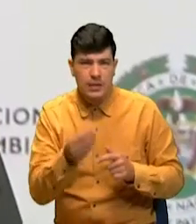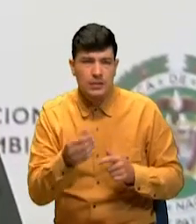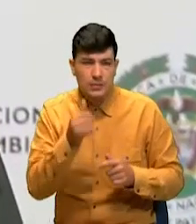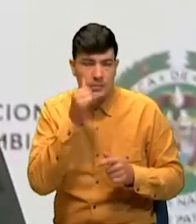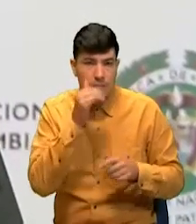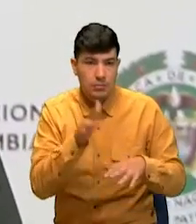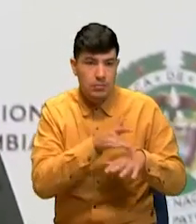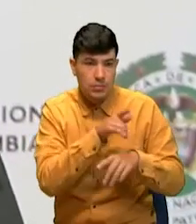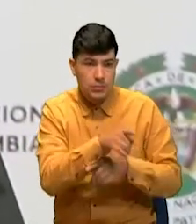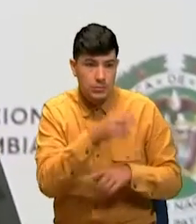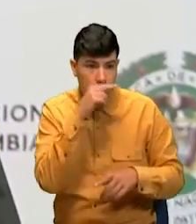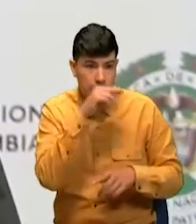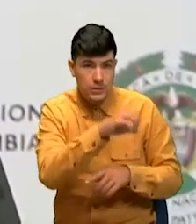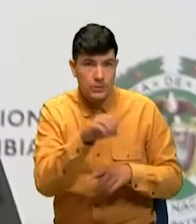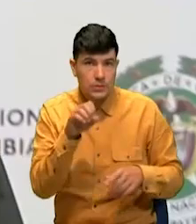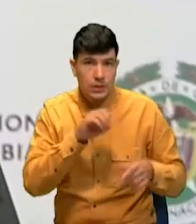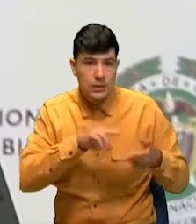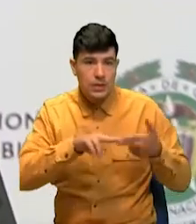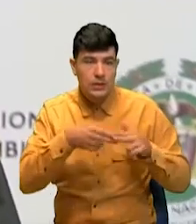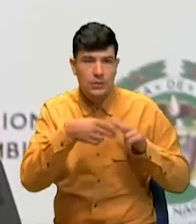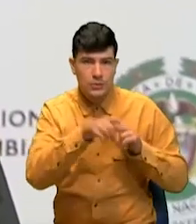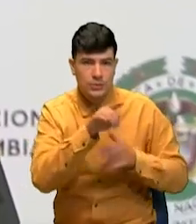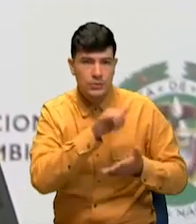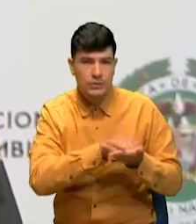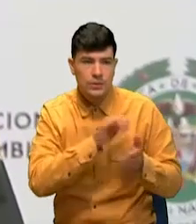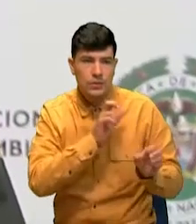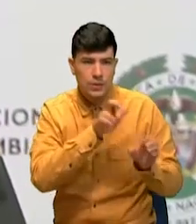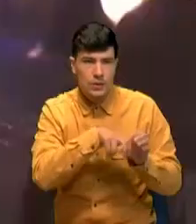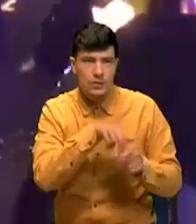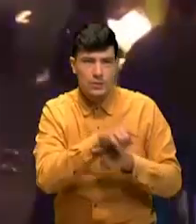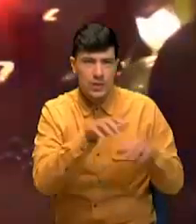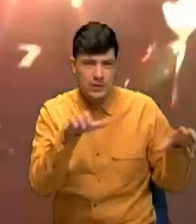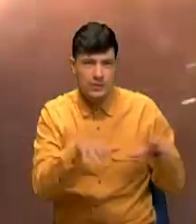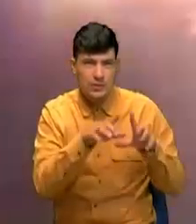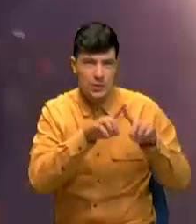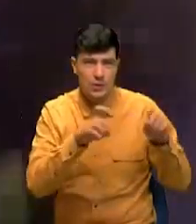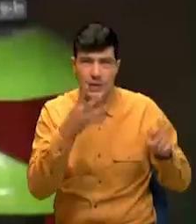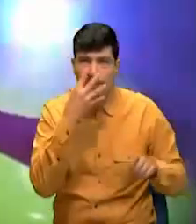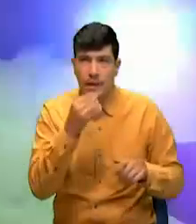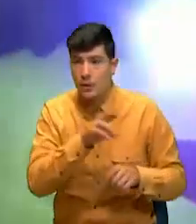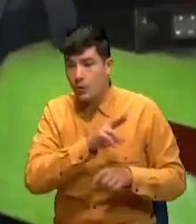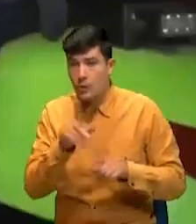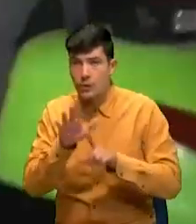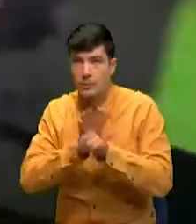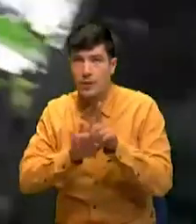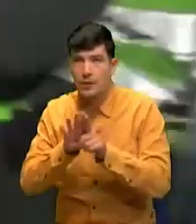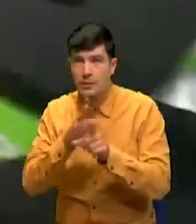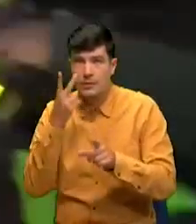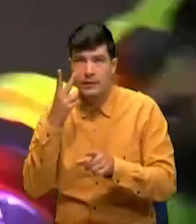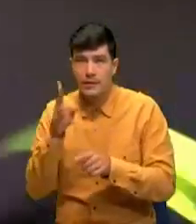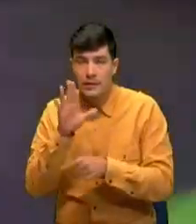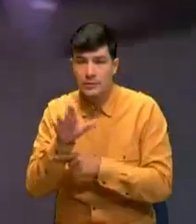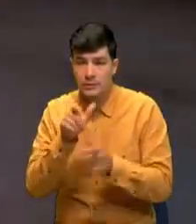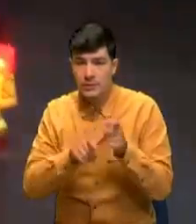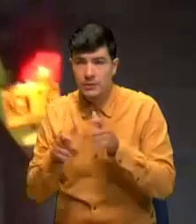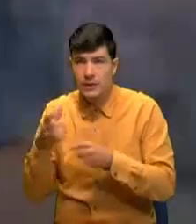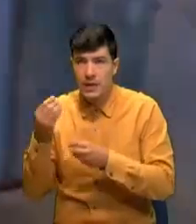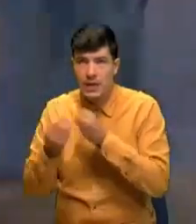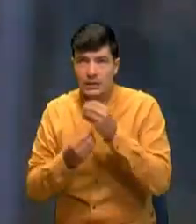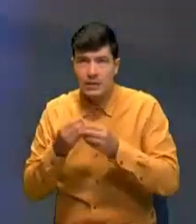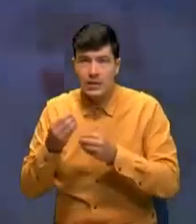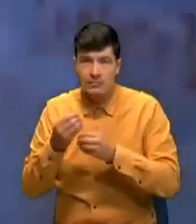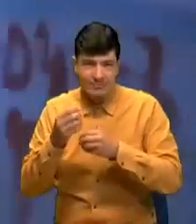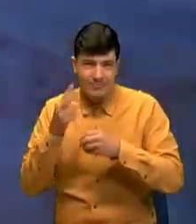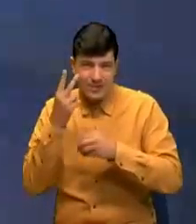van a menores de edad a quienes vinculaban también a estas modalidades delictivas en otro vídeo quedó registrado como varios objetos cometen dos